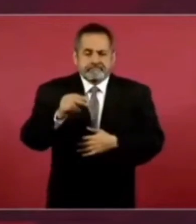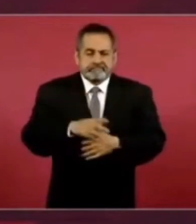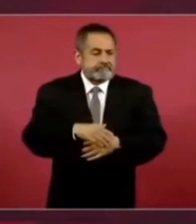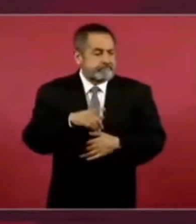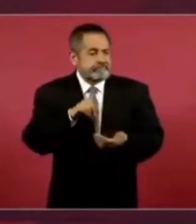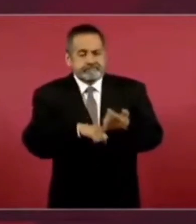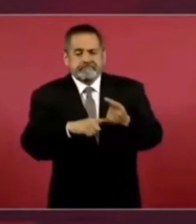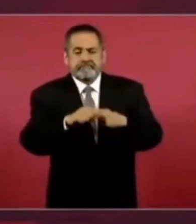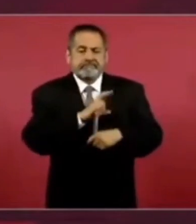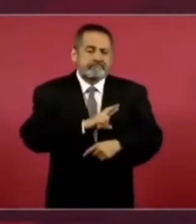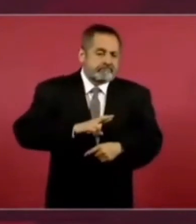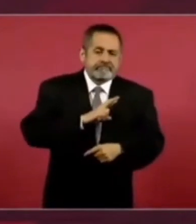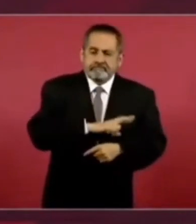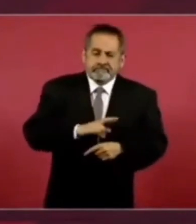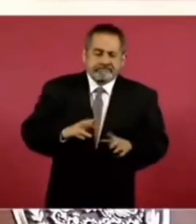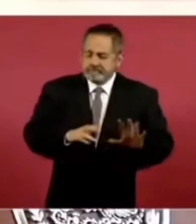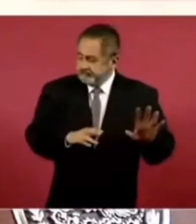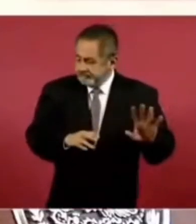resentimientos,